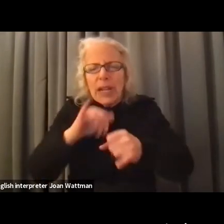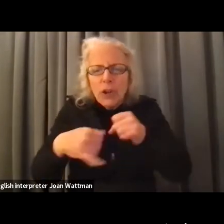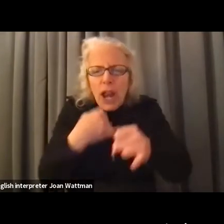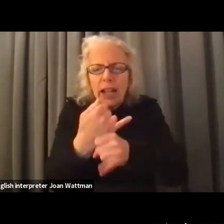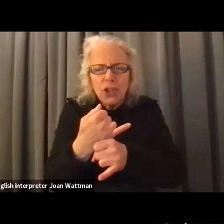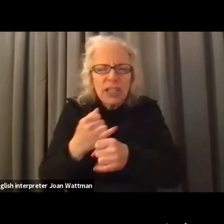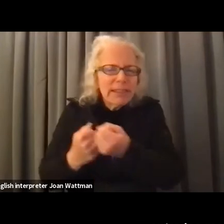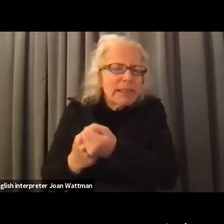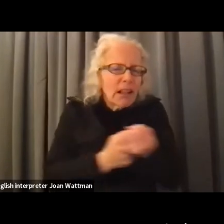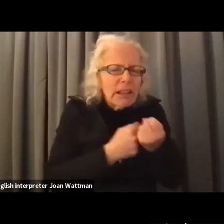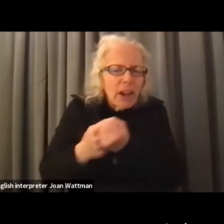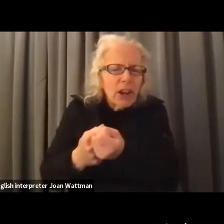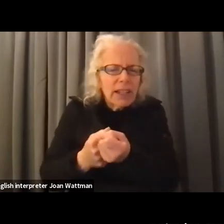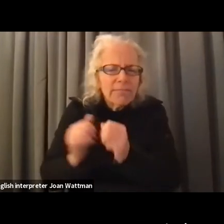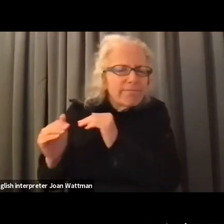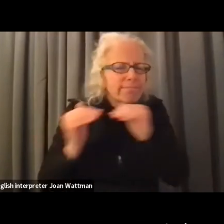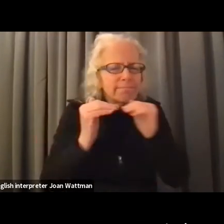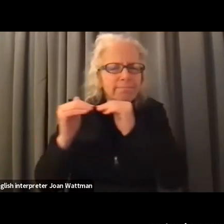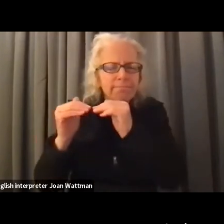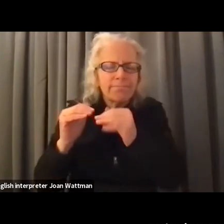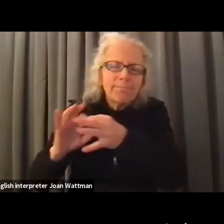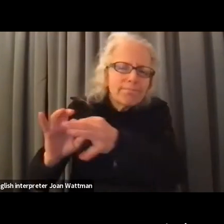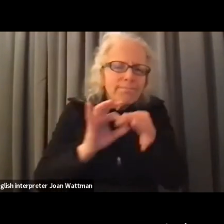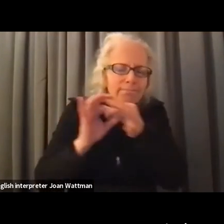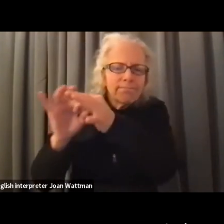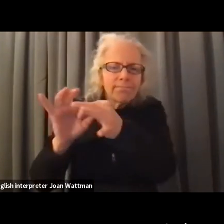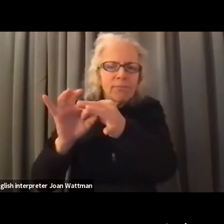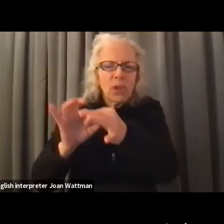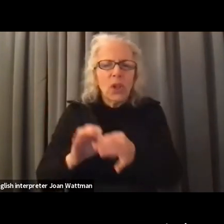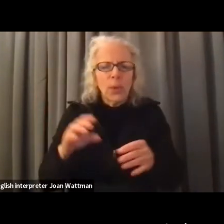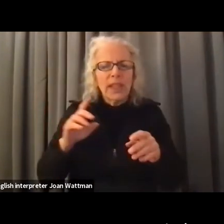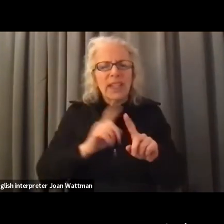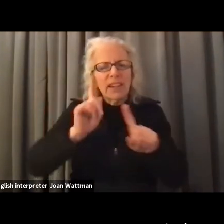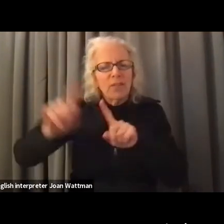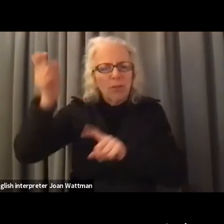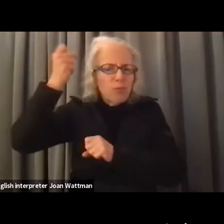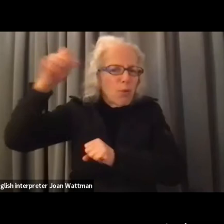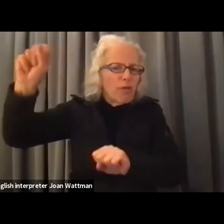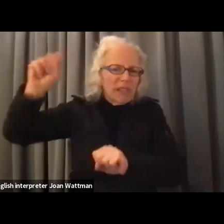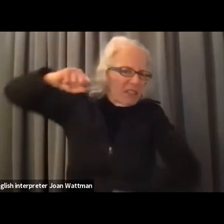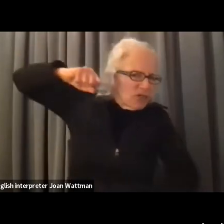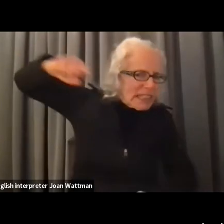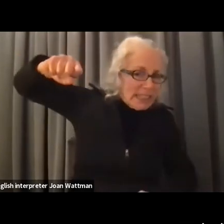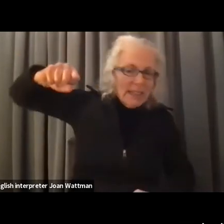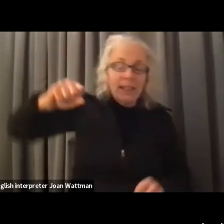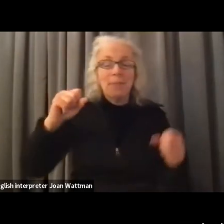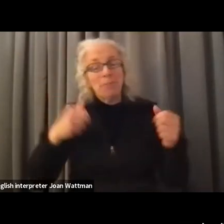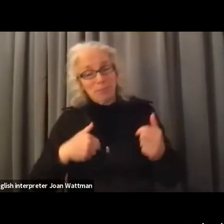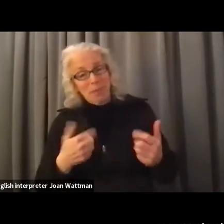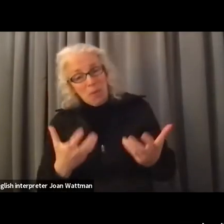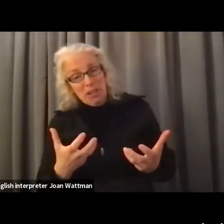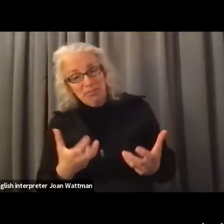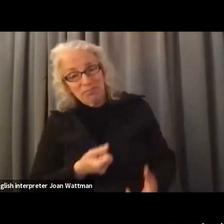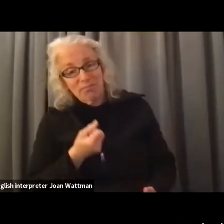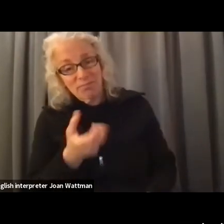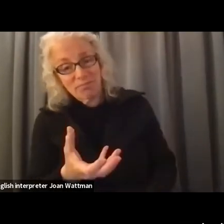de resistencia, quiero expresar primero que vengo de un territorio ancestral, y cuando digo ancestral